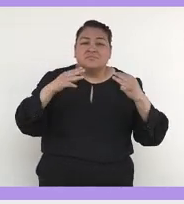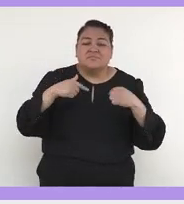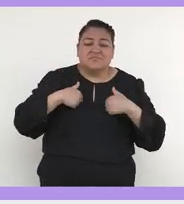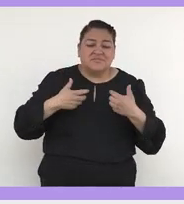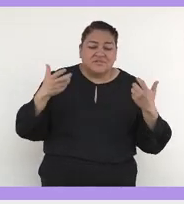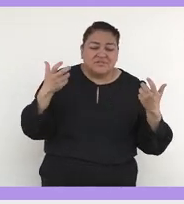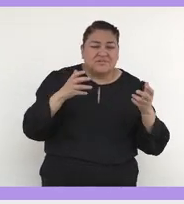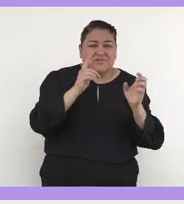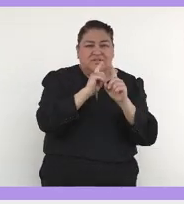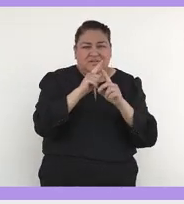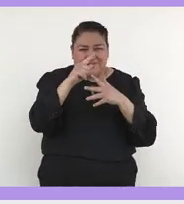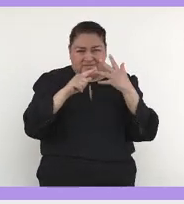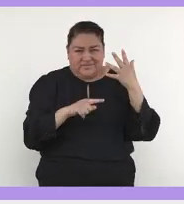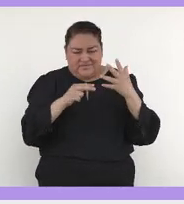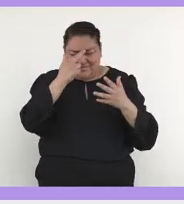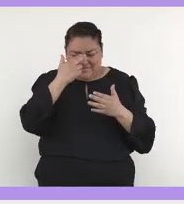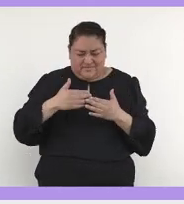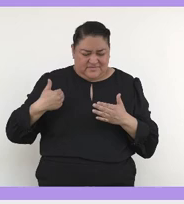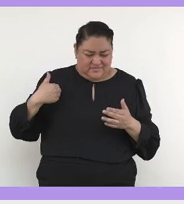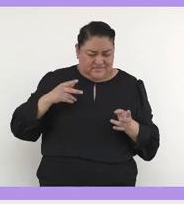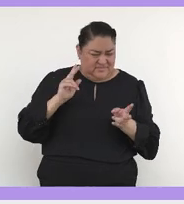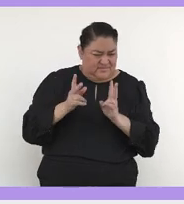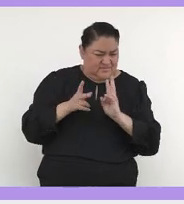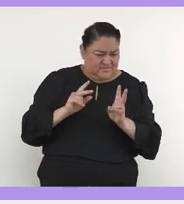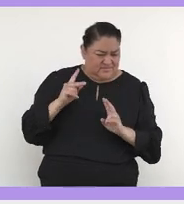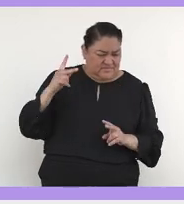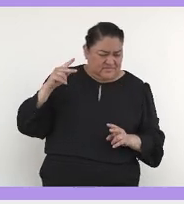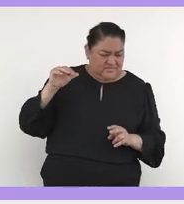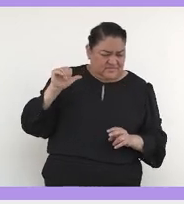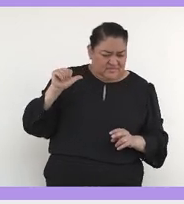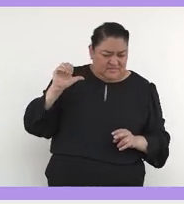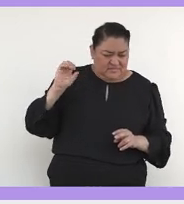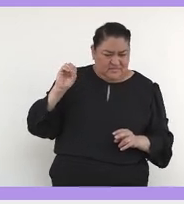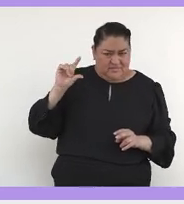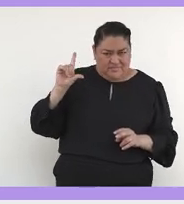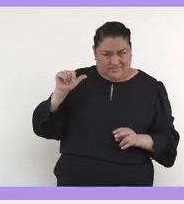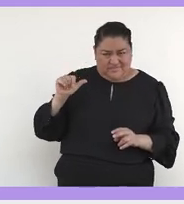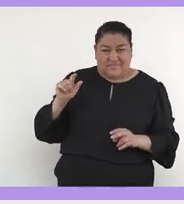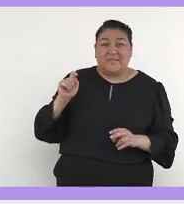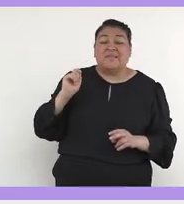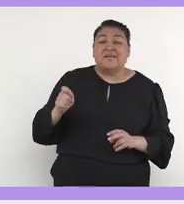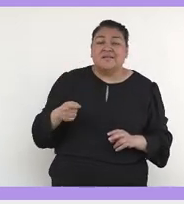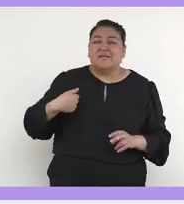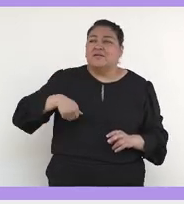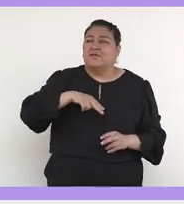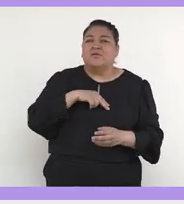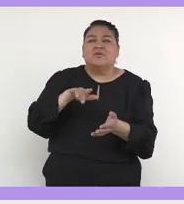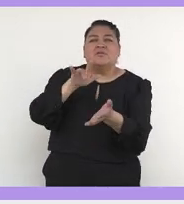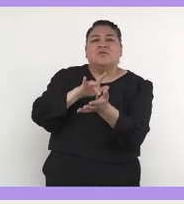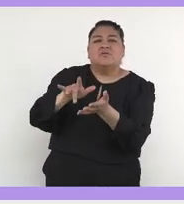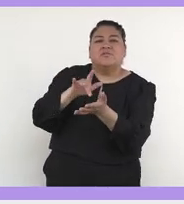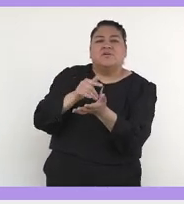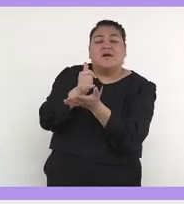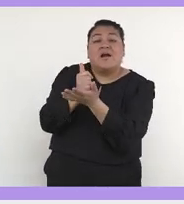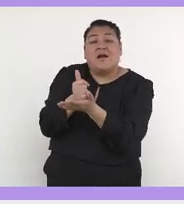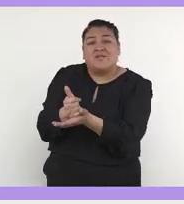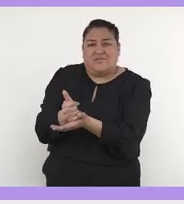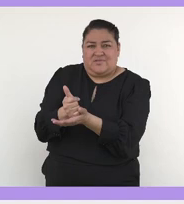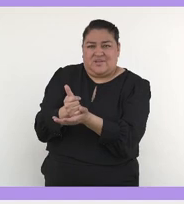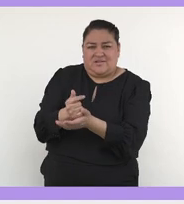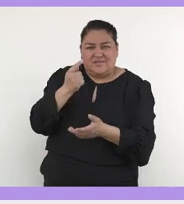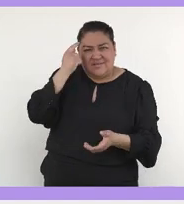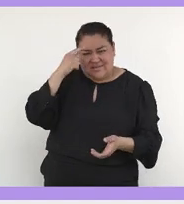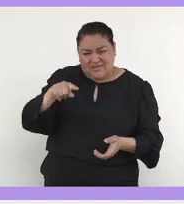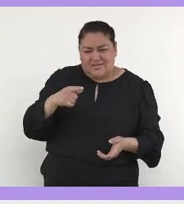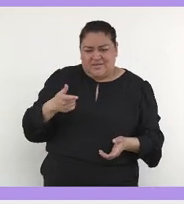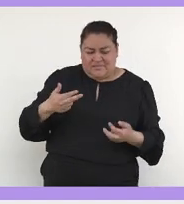platicábamos me parece que era con Paola Es un granito de arena para cambiar hasta el simple hecho de